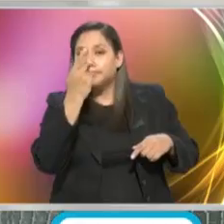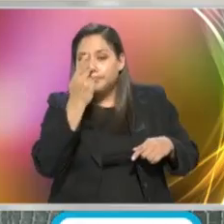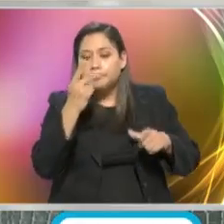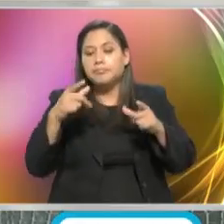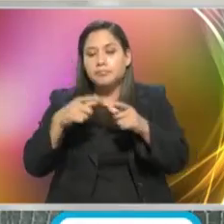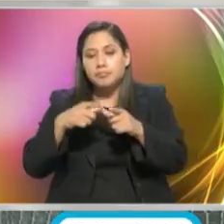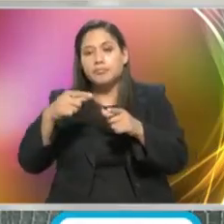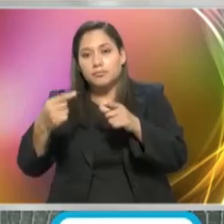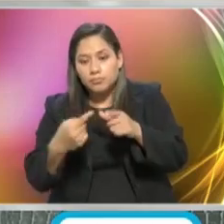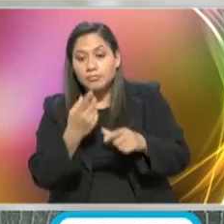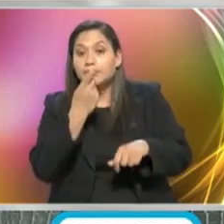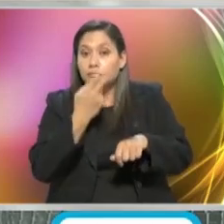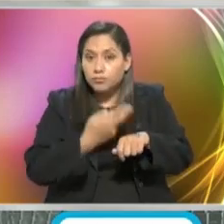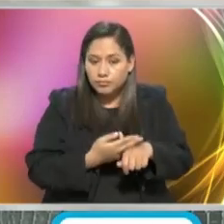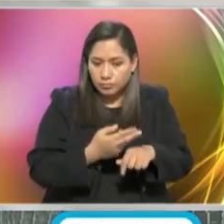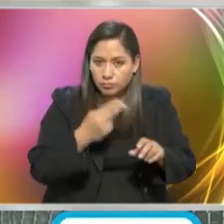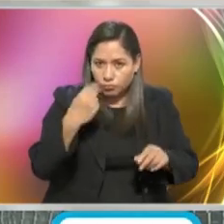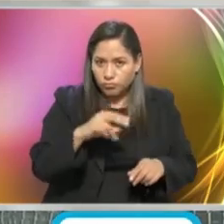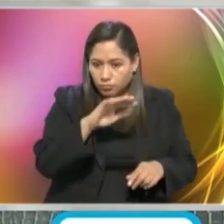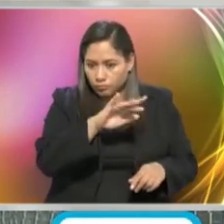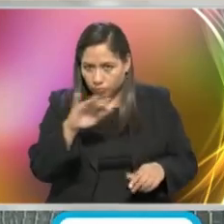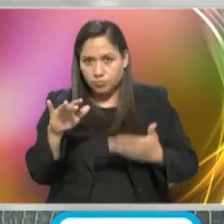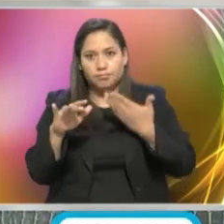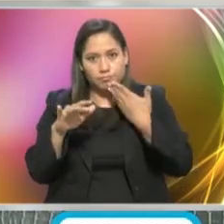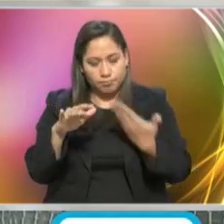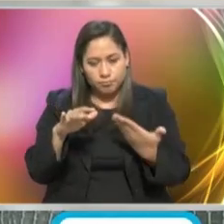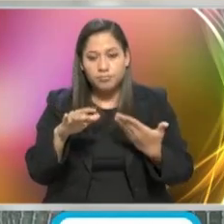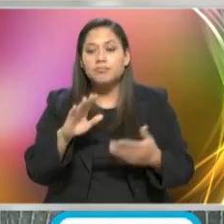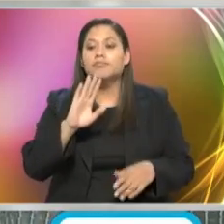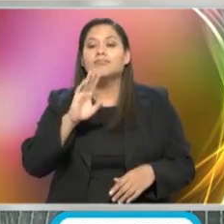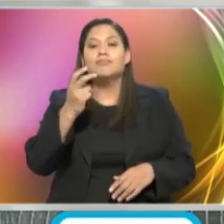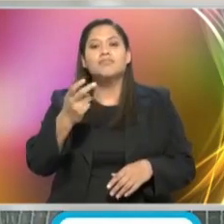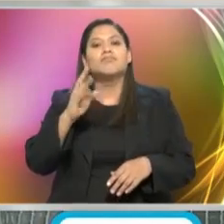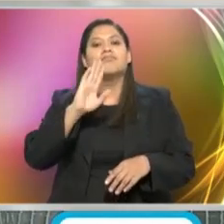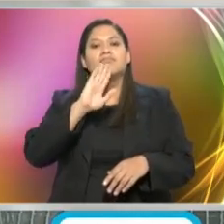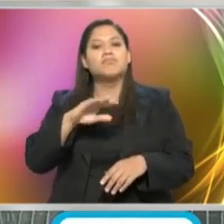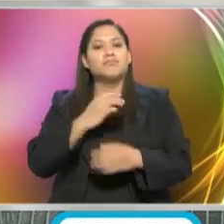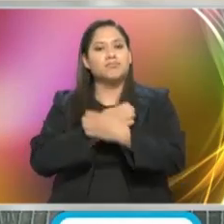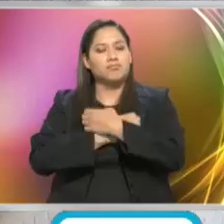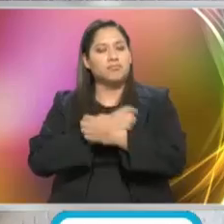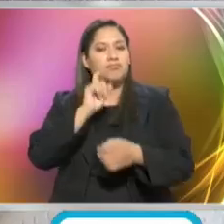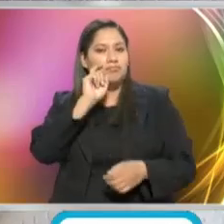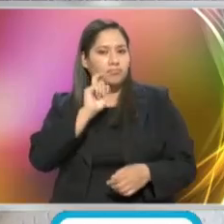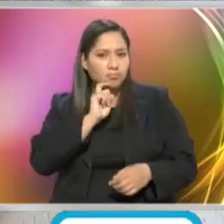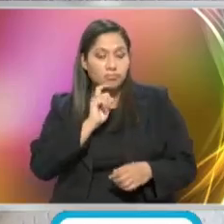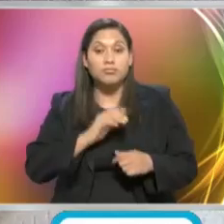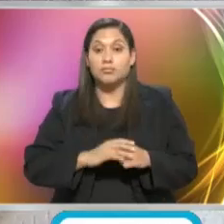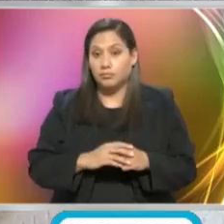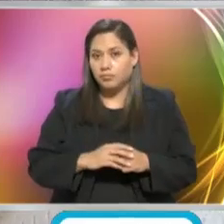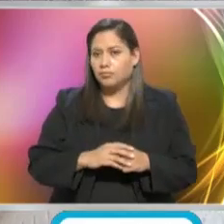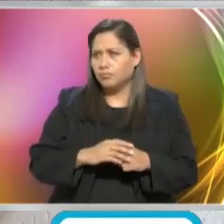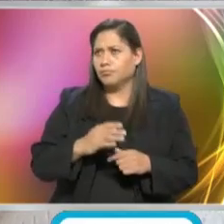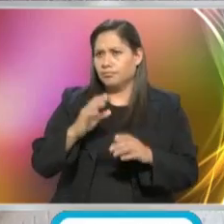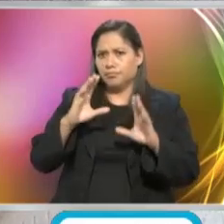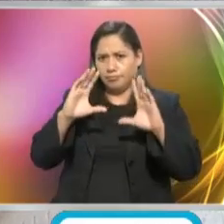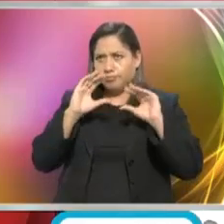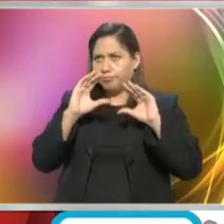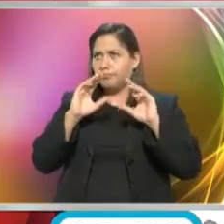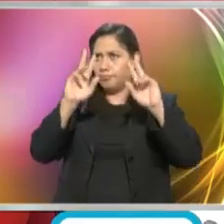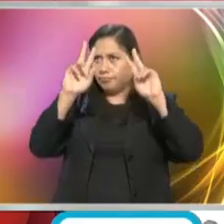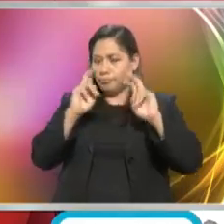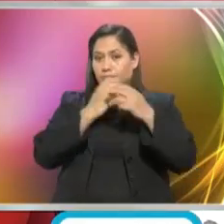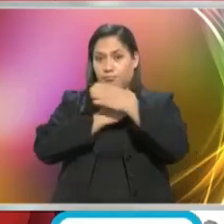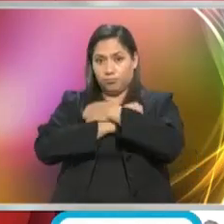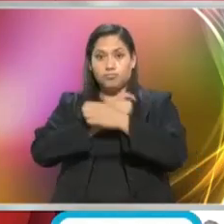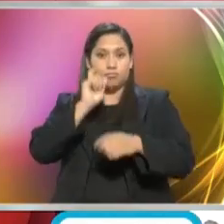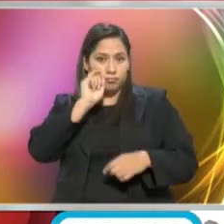como se llama en el diccionario, pues es también una mala educación sexual, ¿no? Absolutamente, porque decimos, estamos recibiendo educación sexual, claro que la